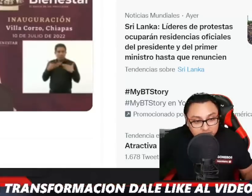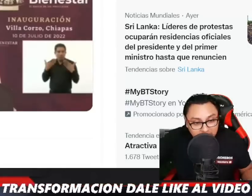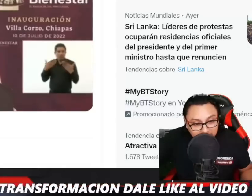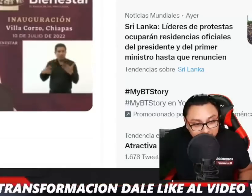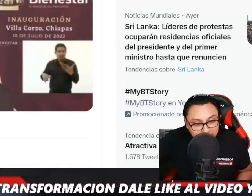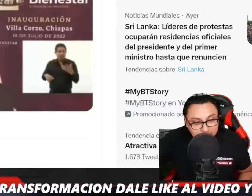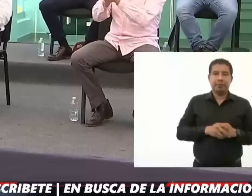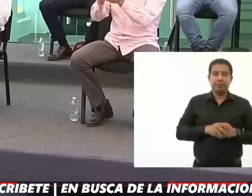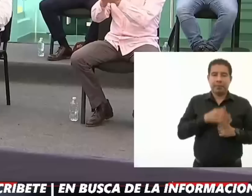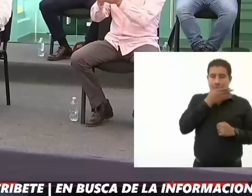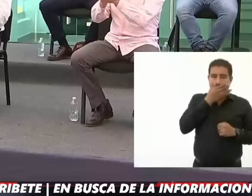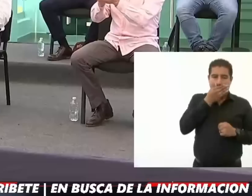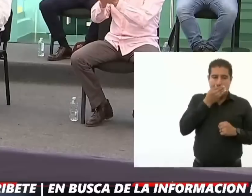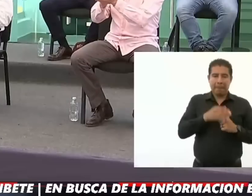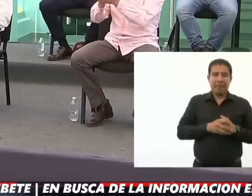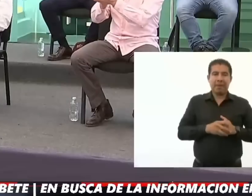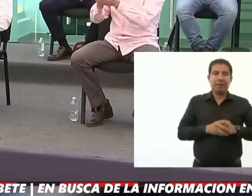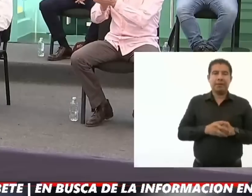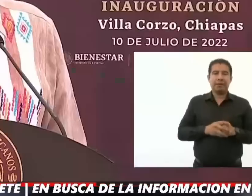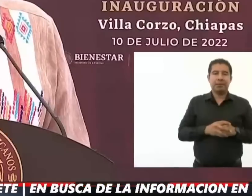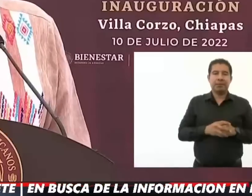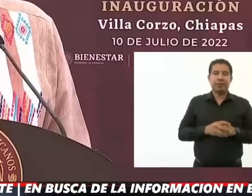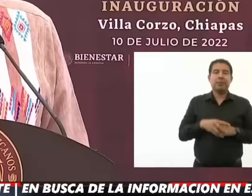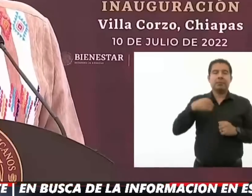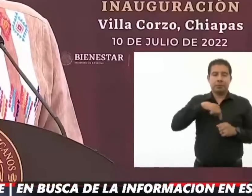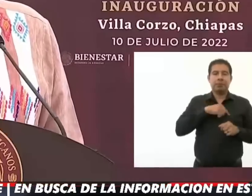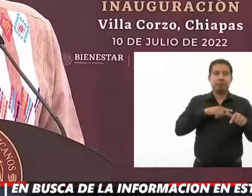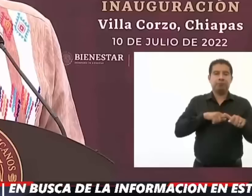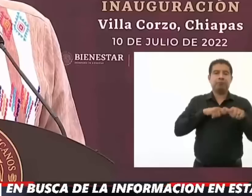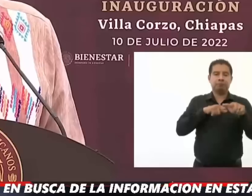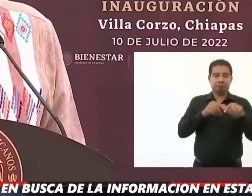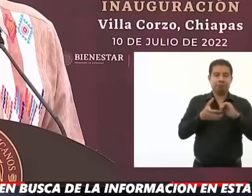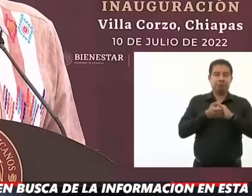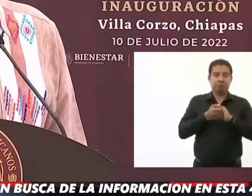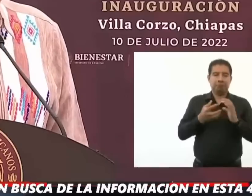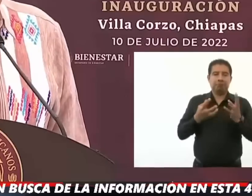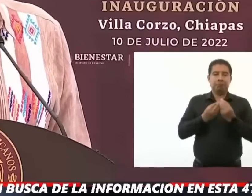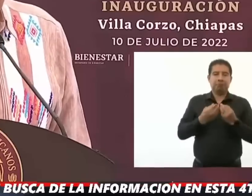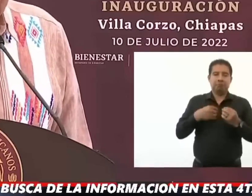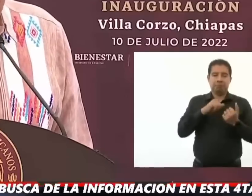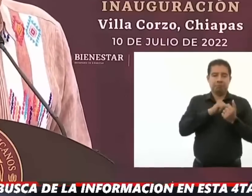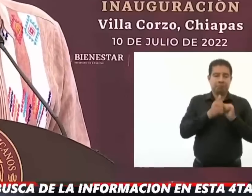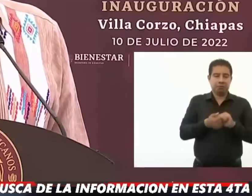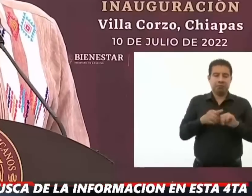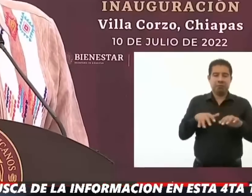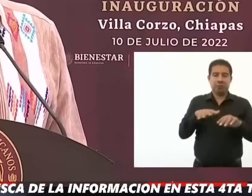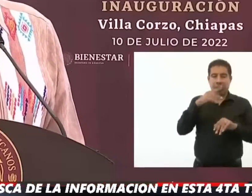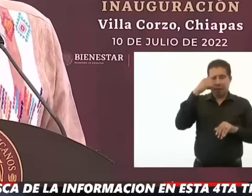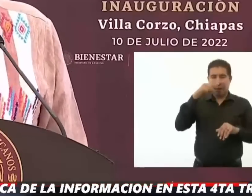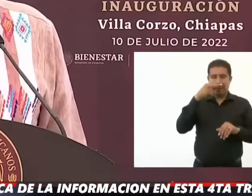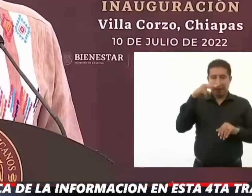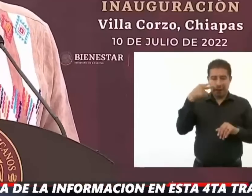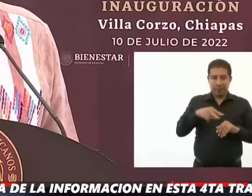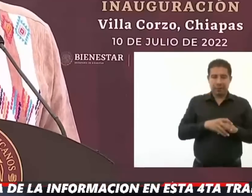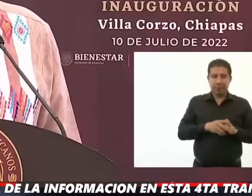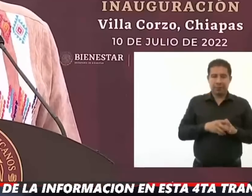lo vitorearon. Y vamos a seguir juntos transformando a México. Y como